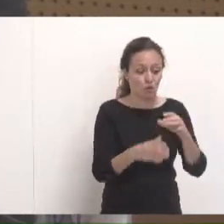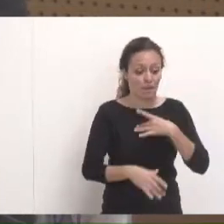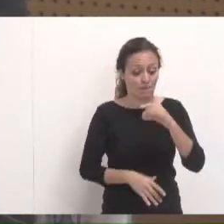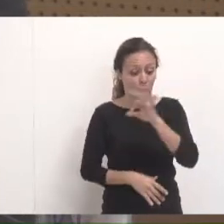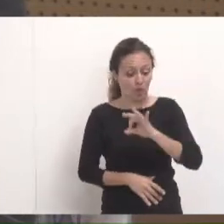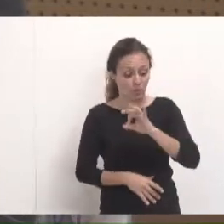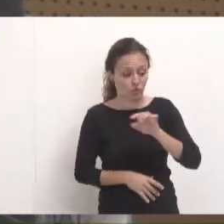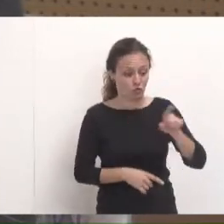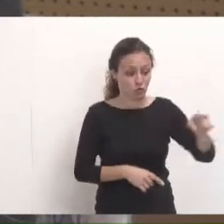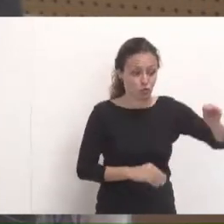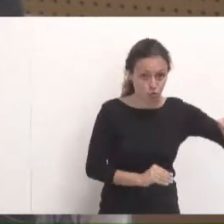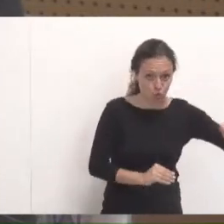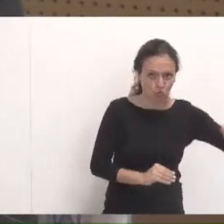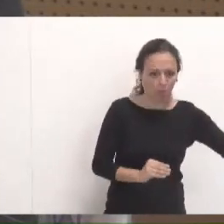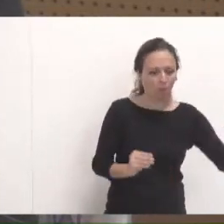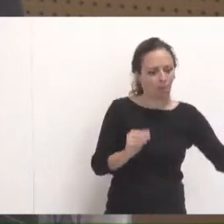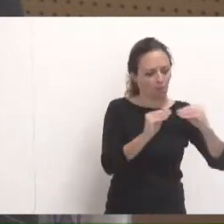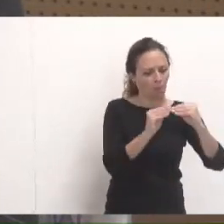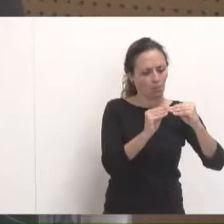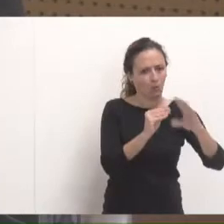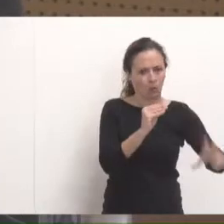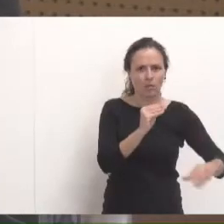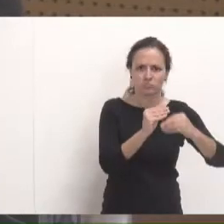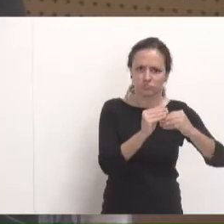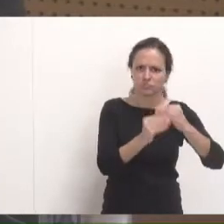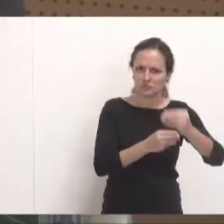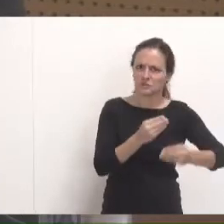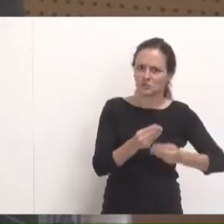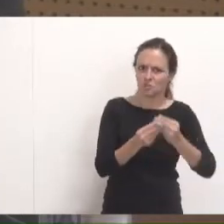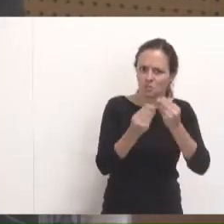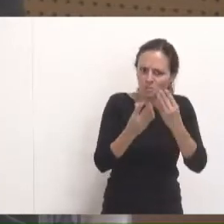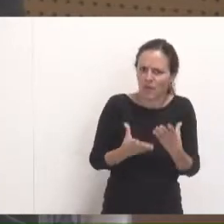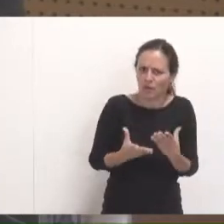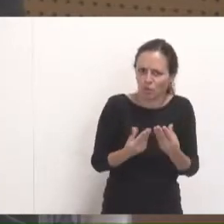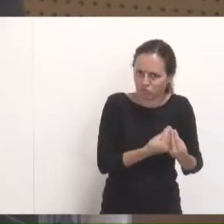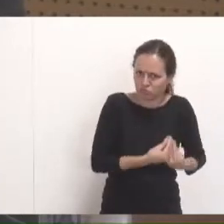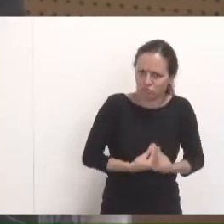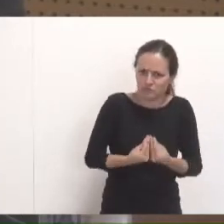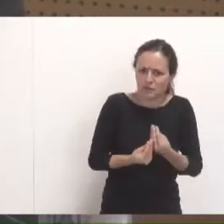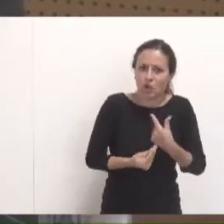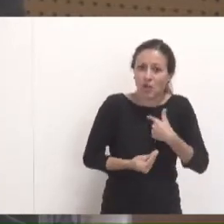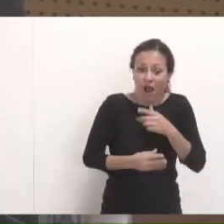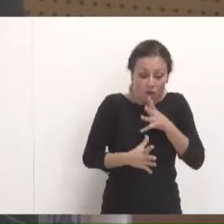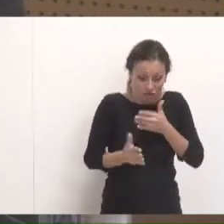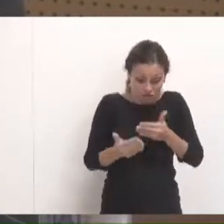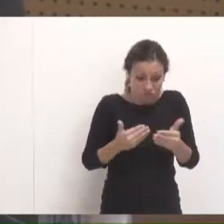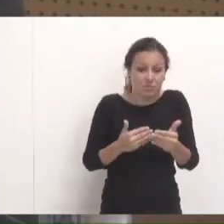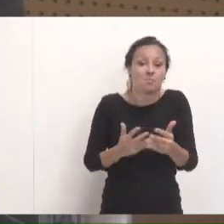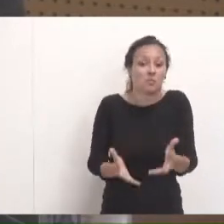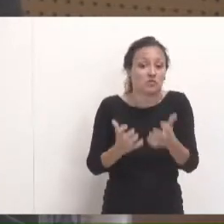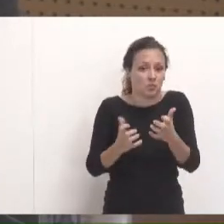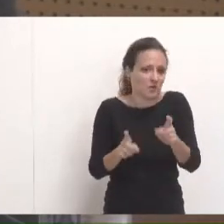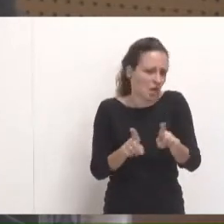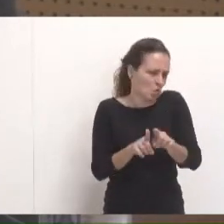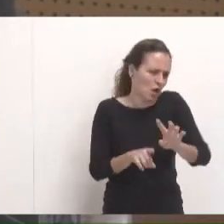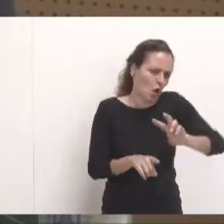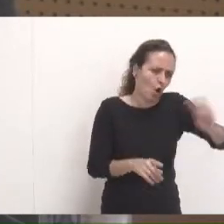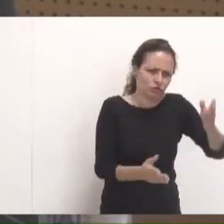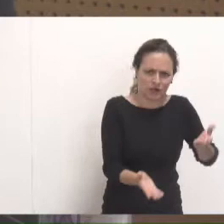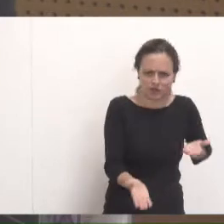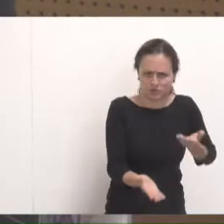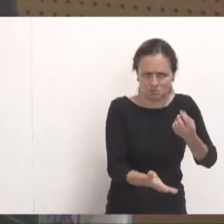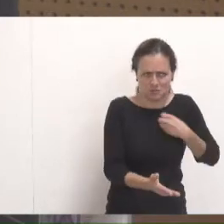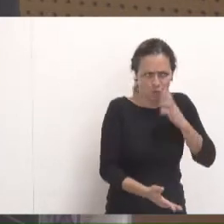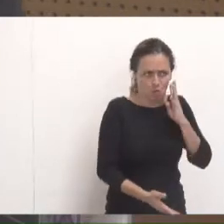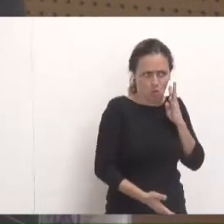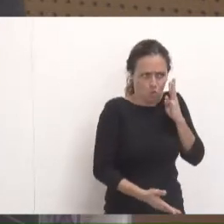mucho entre sí. Acabamos de aprobar, o vamos a aprobar, yo creo que una moción, como otras seguramente que se han aprobado a lo largo del mandato